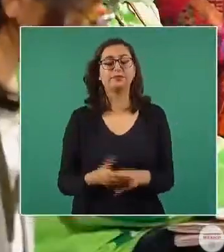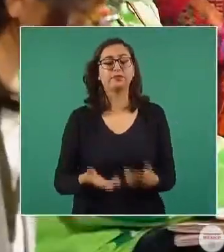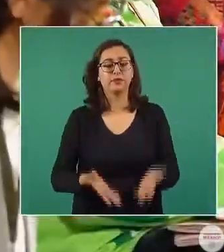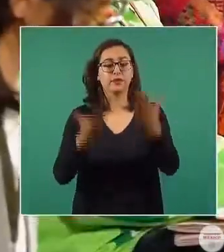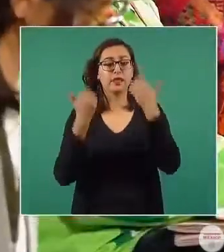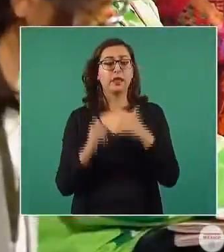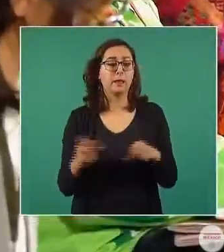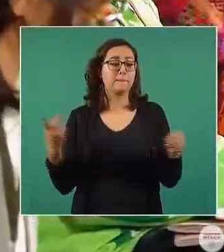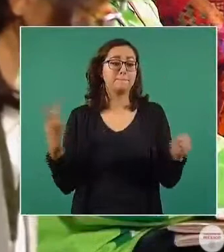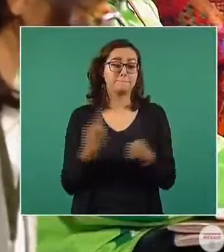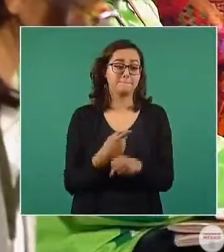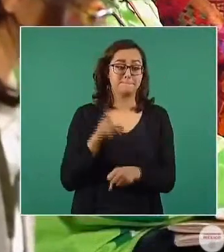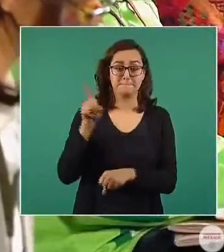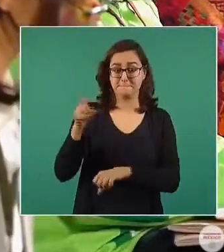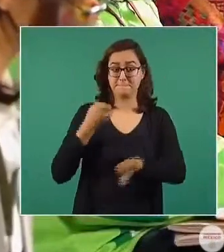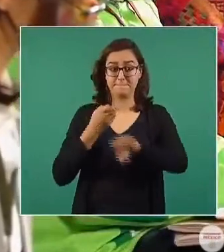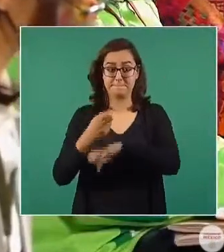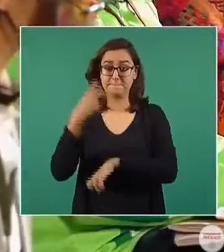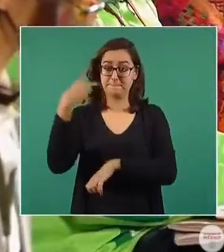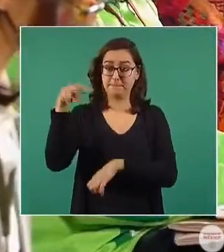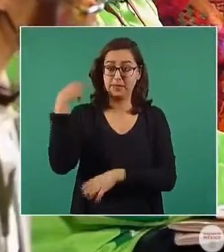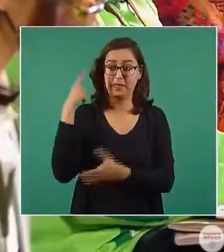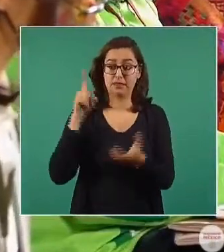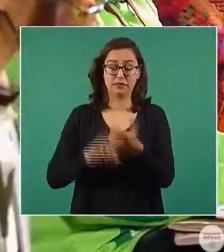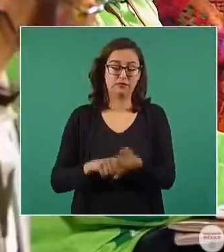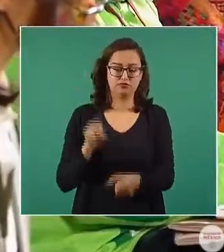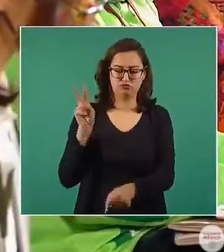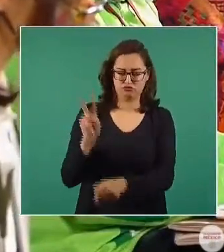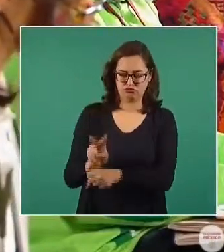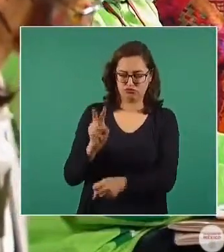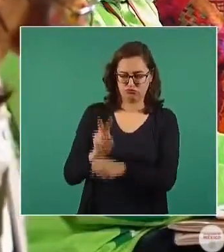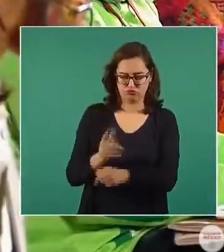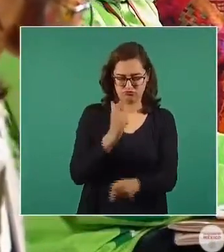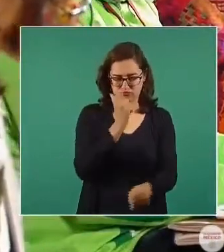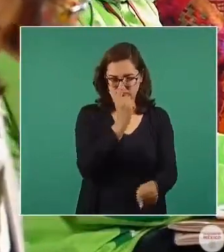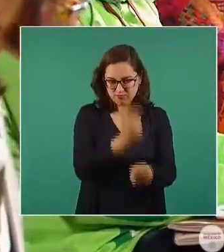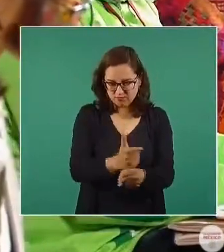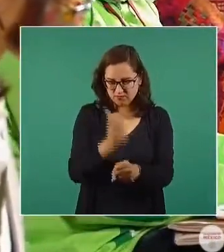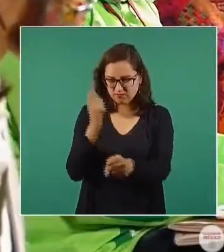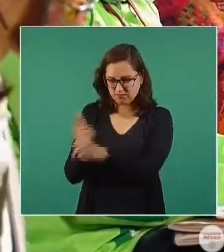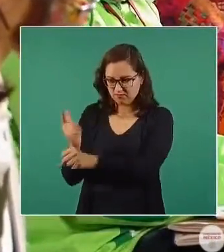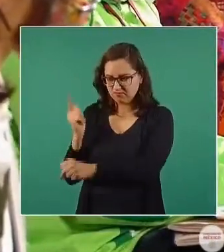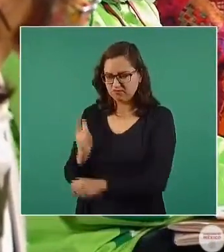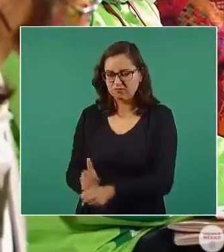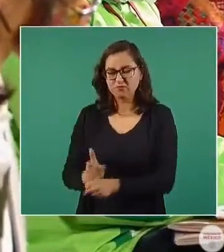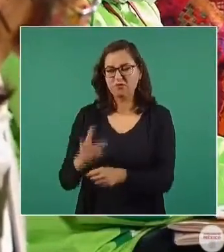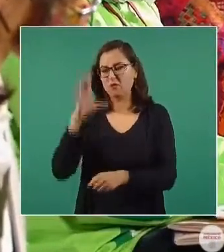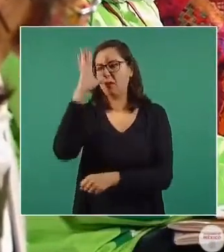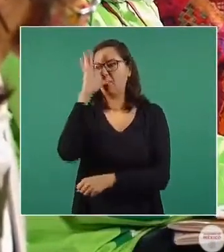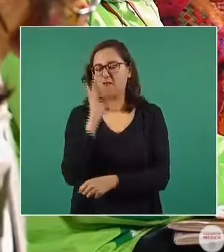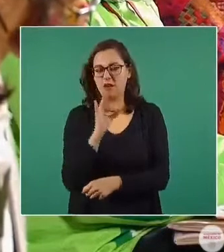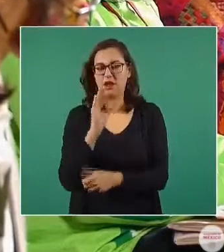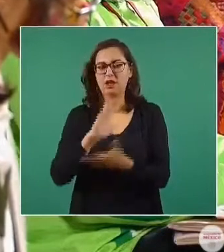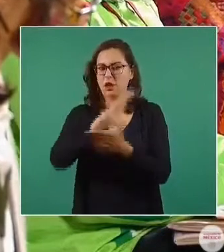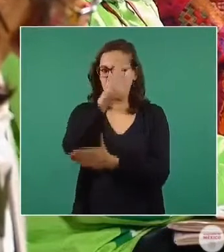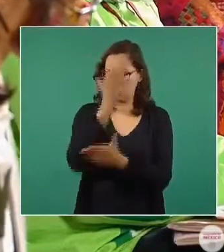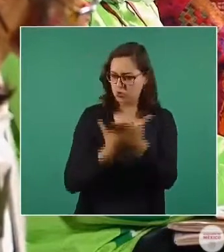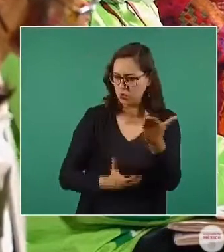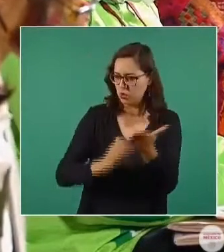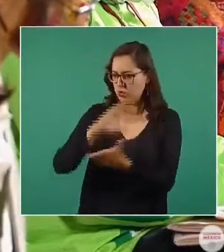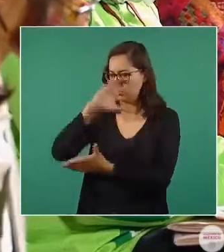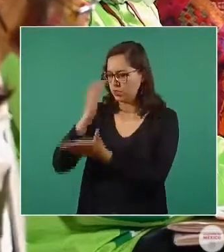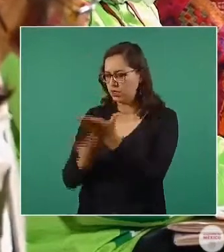de fiscalización del Estado ha determinado irregularidades tanto en una auditoría de legalidad a los mencionados contratos de